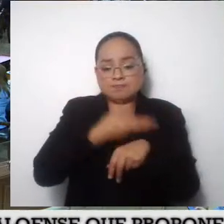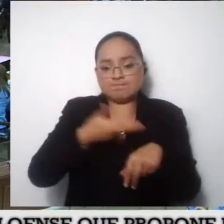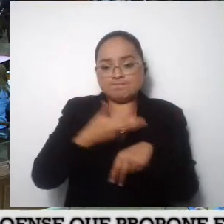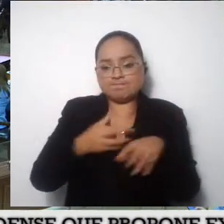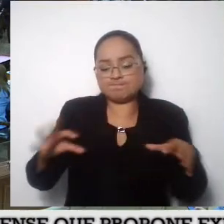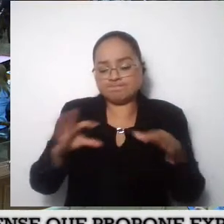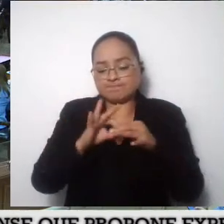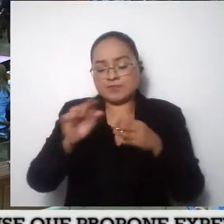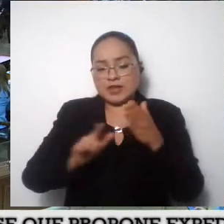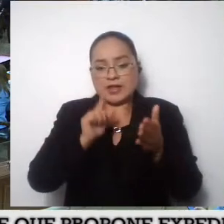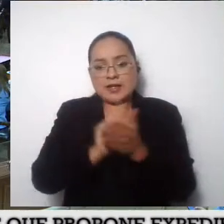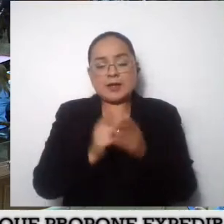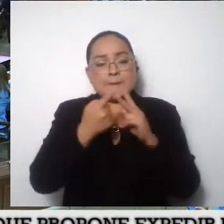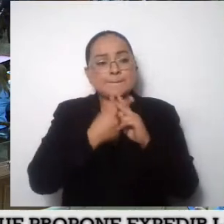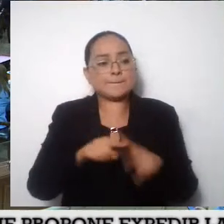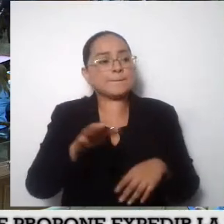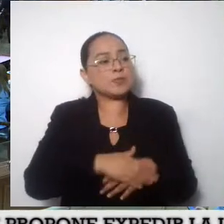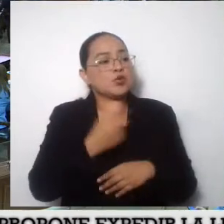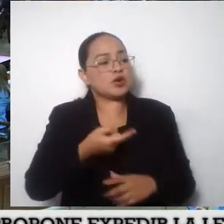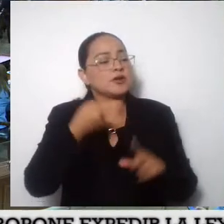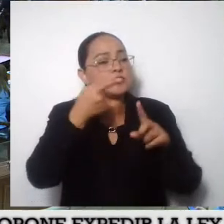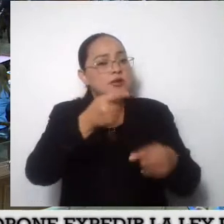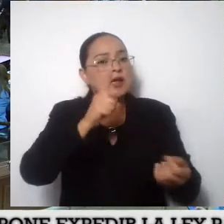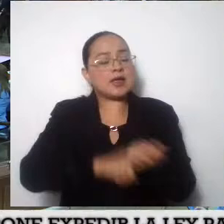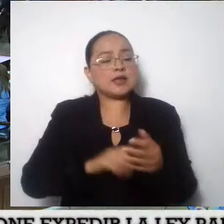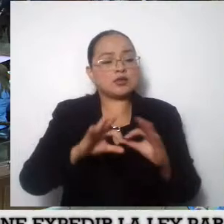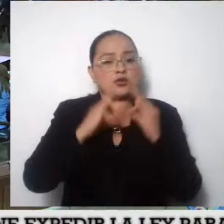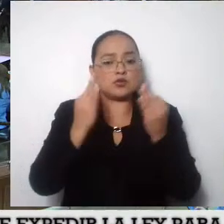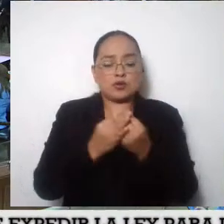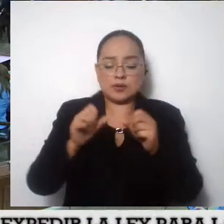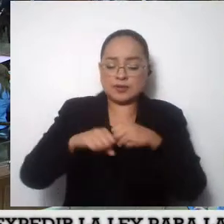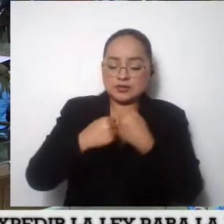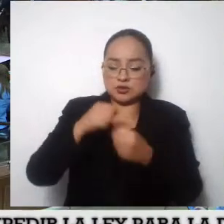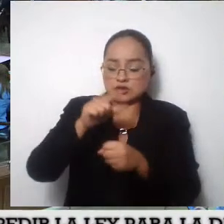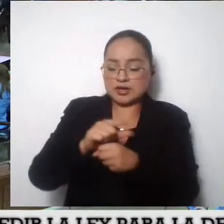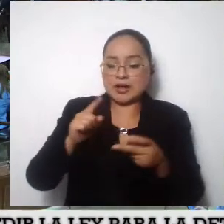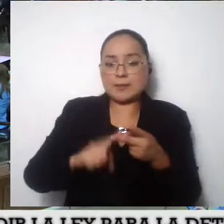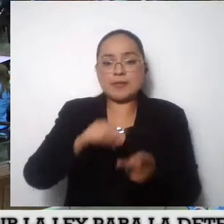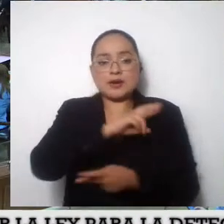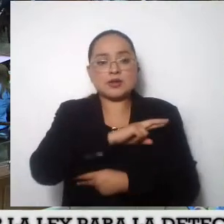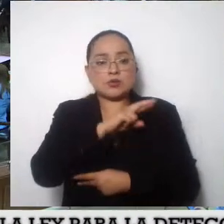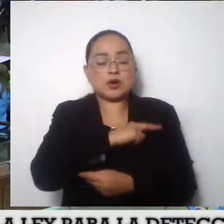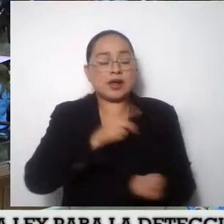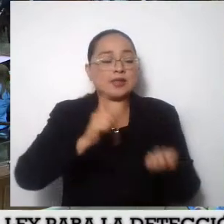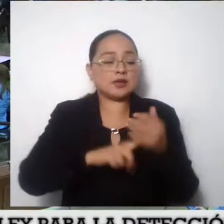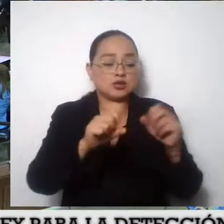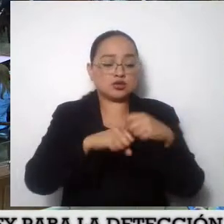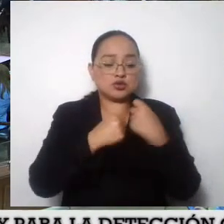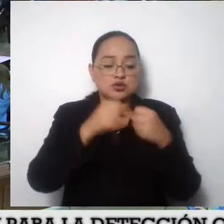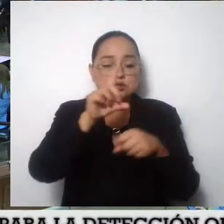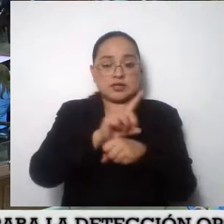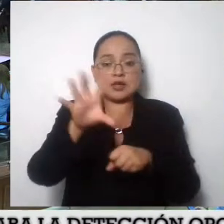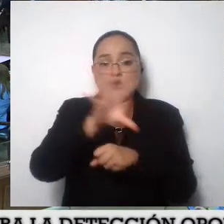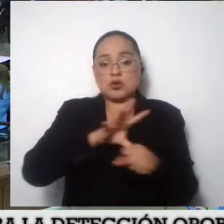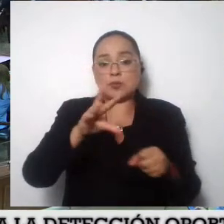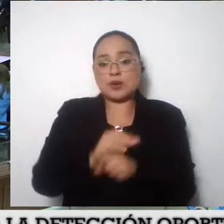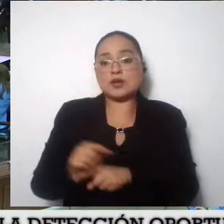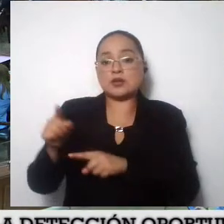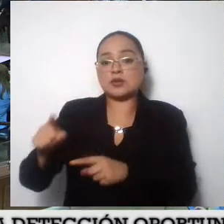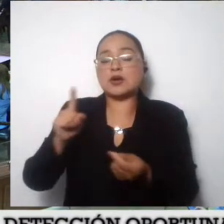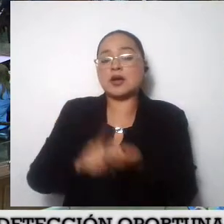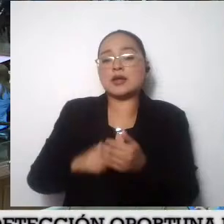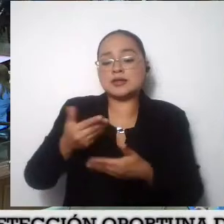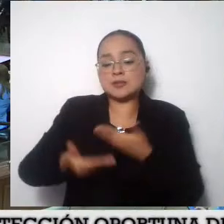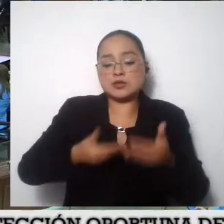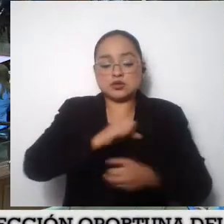para lo cual se impulsará la participación de los sectores social y privado, así como la sociedad en general, con el fin de fortalecer los servicios de salud en materia